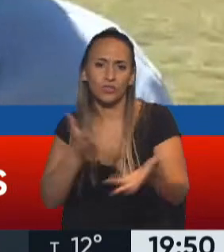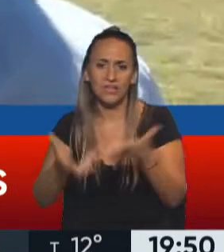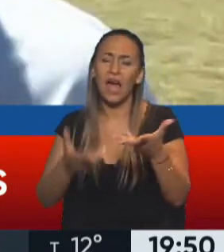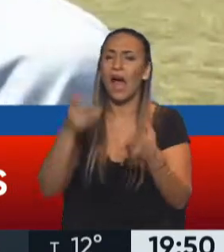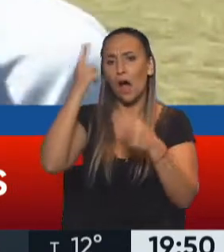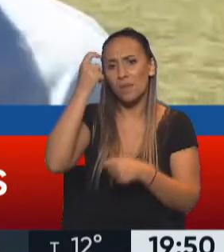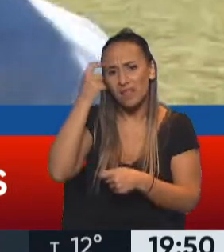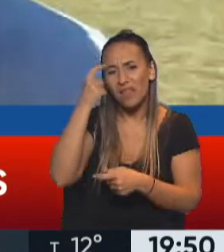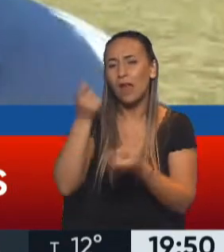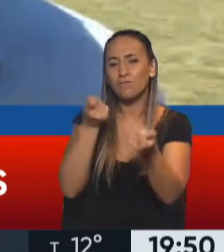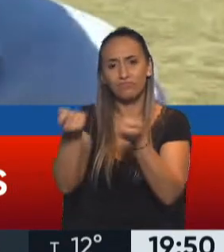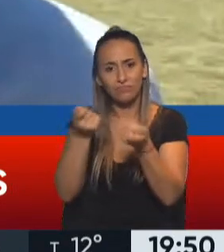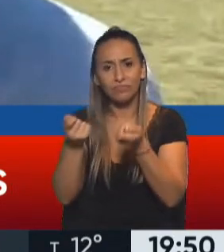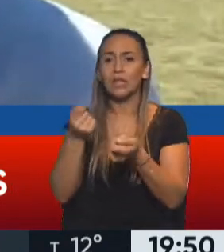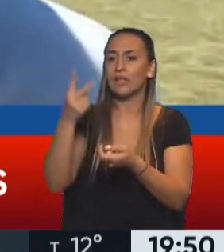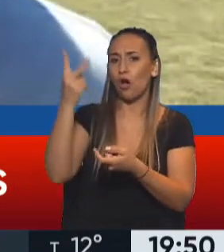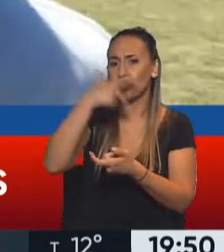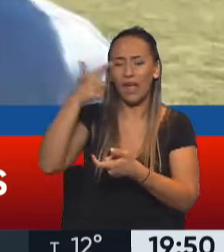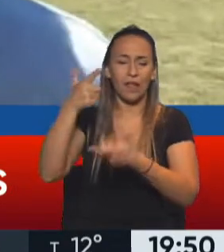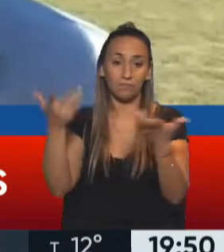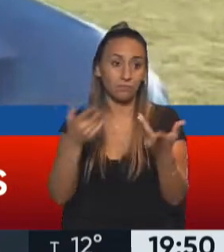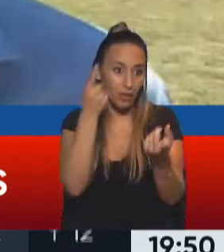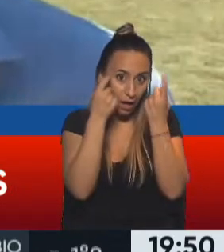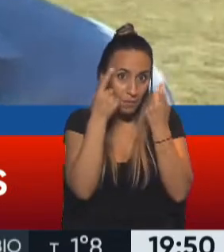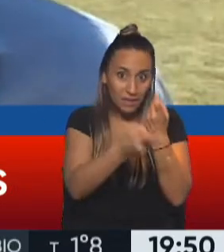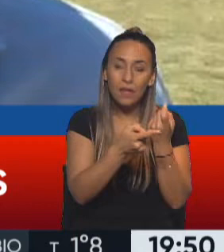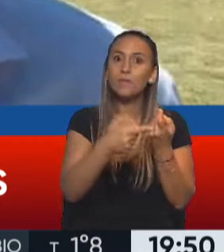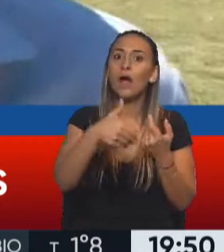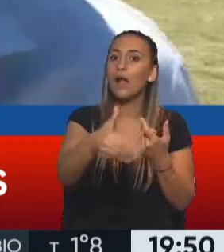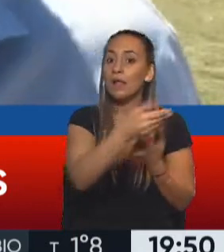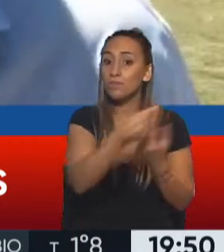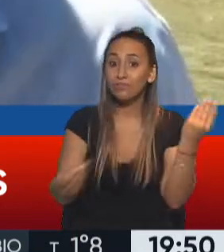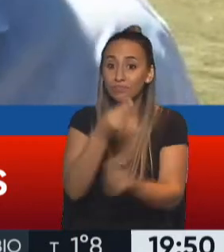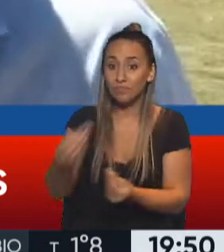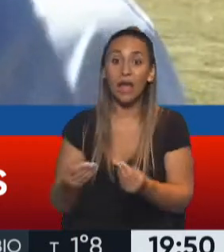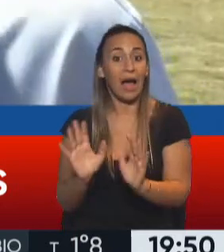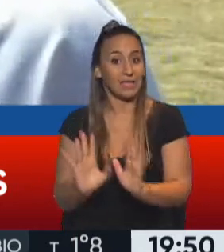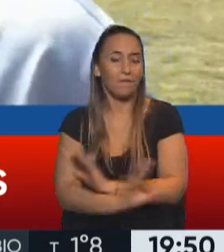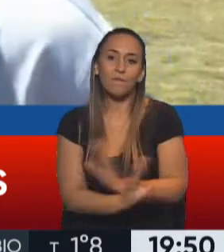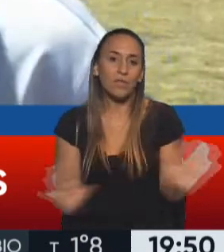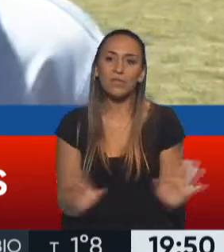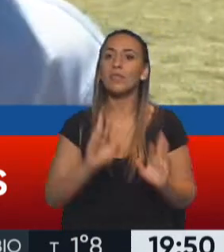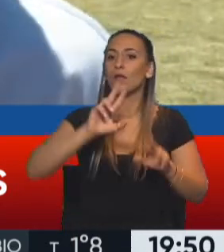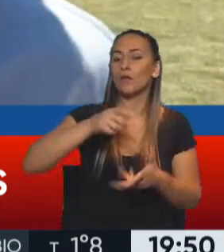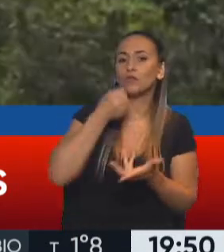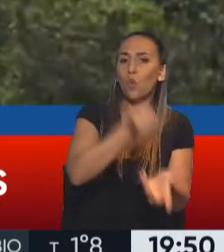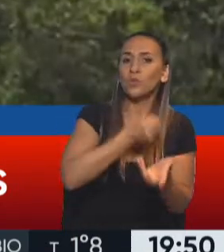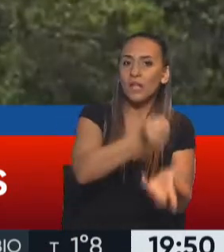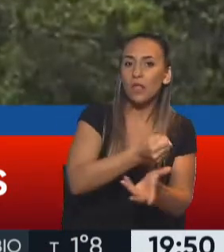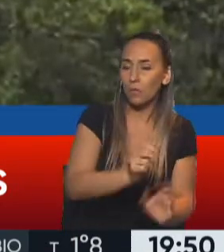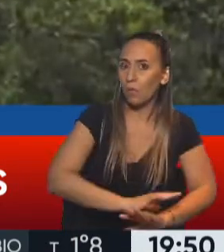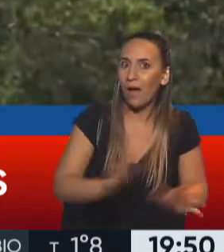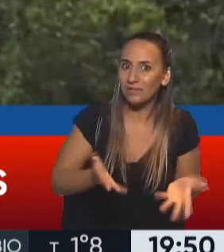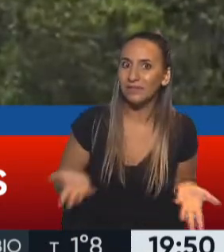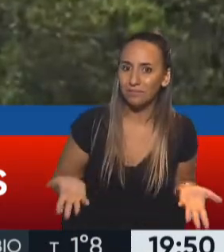laboral asegurada y eso va de a poco a generar que el país termine con los planes sociales que hoy son necesarios para generar empleo formal y genuino.